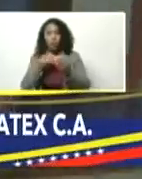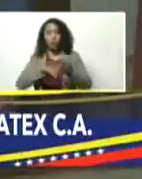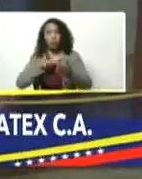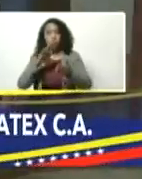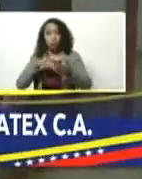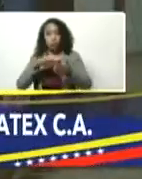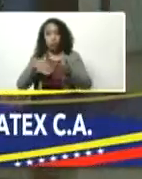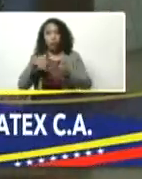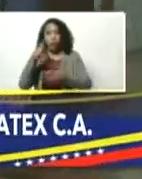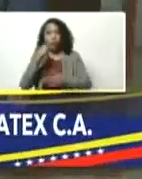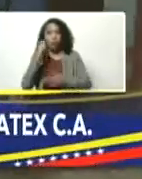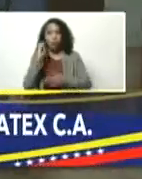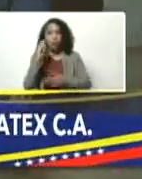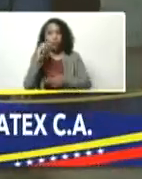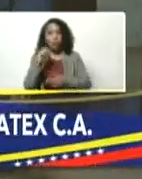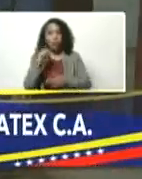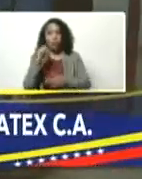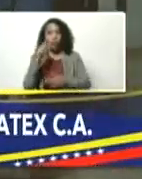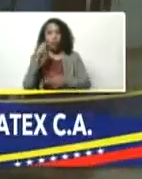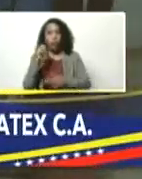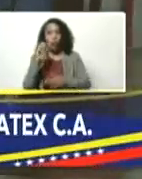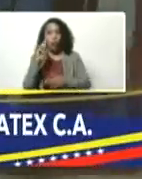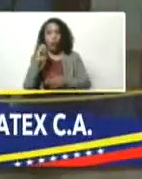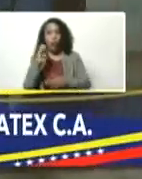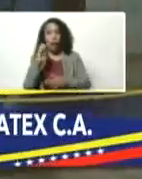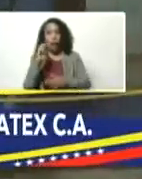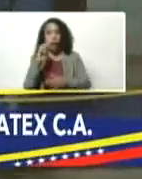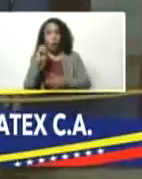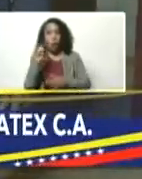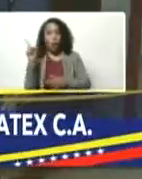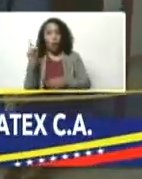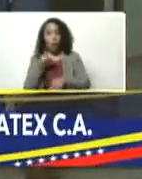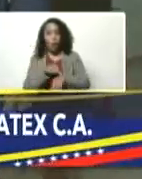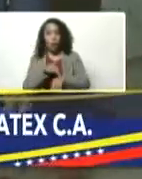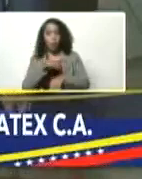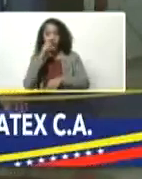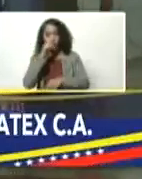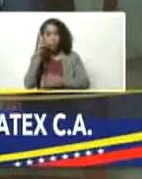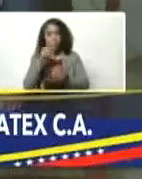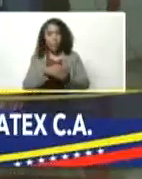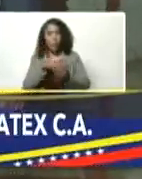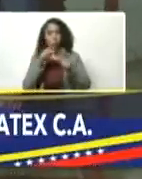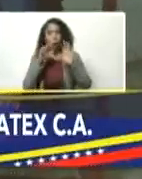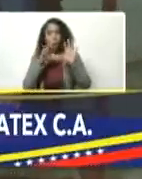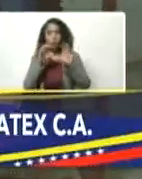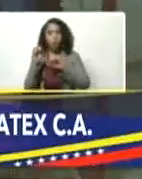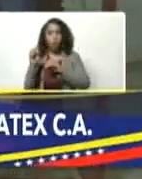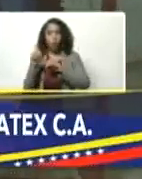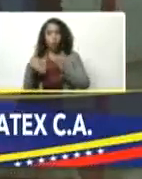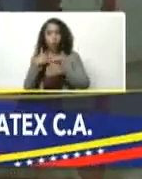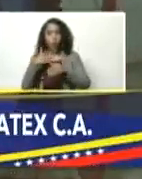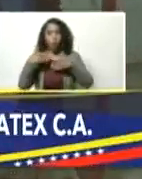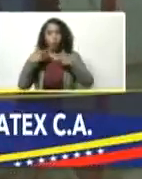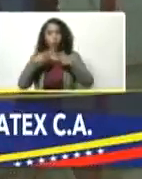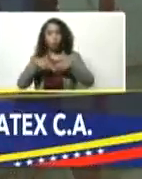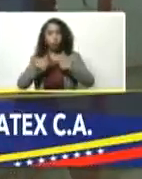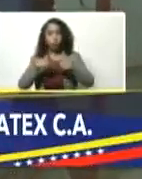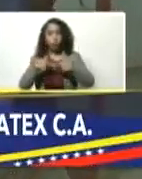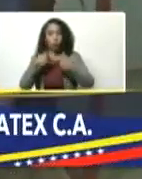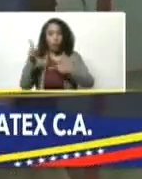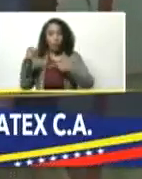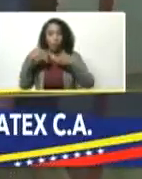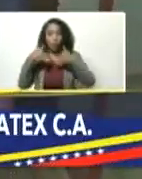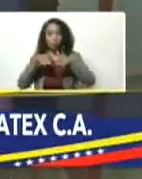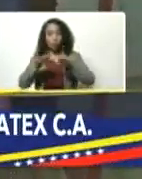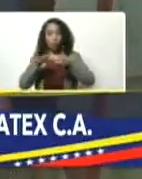es Tintorero. Su nombre se debe a que en un momento, en el año 1800, cuando tejían esas telas,